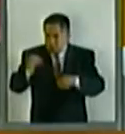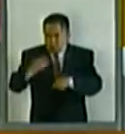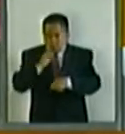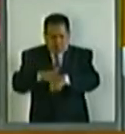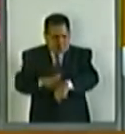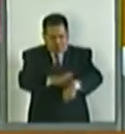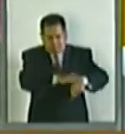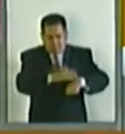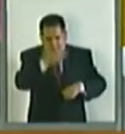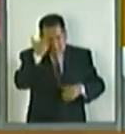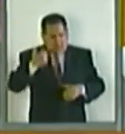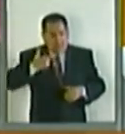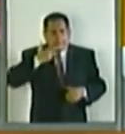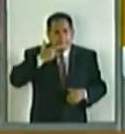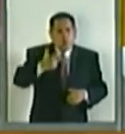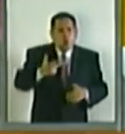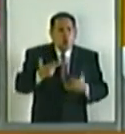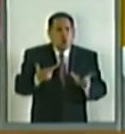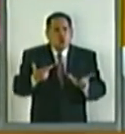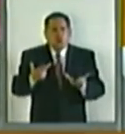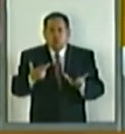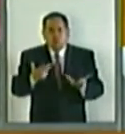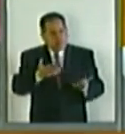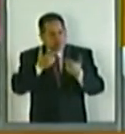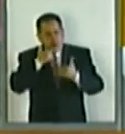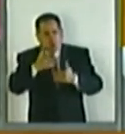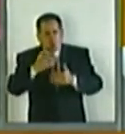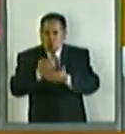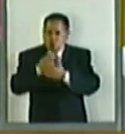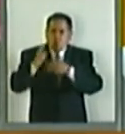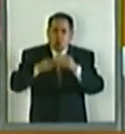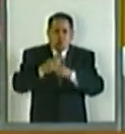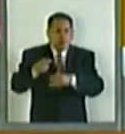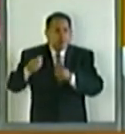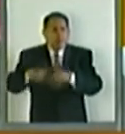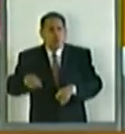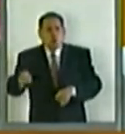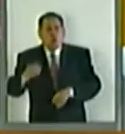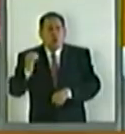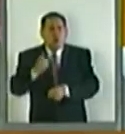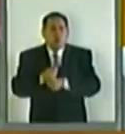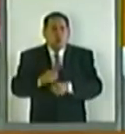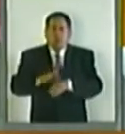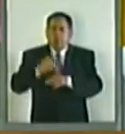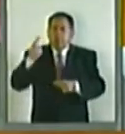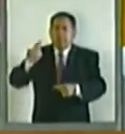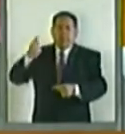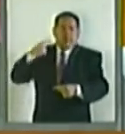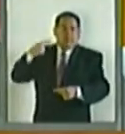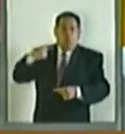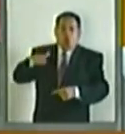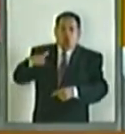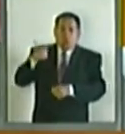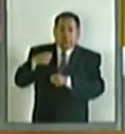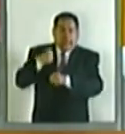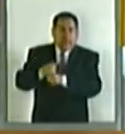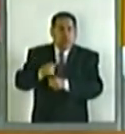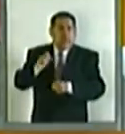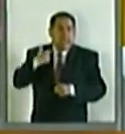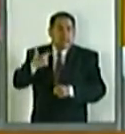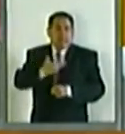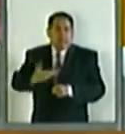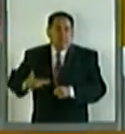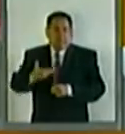país a un mejor lugar económico en el mundo? ¿Por qué en los dos sexenios que tuvimos la oportunidad, que